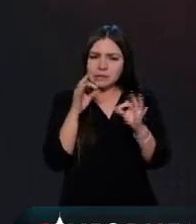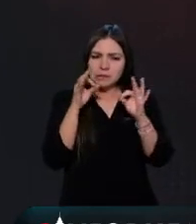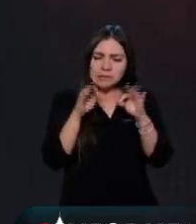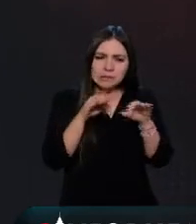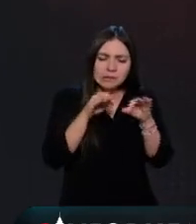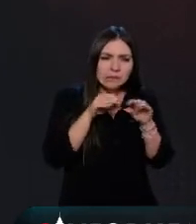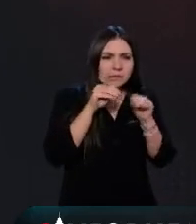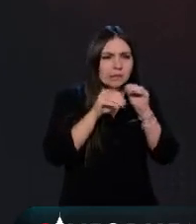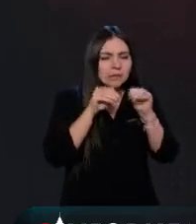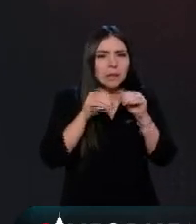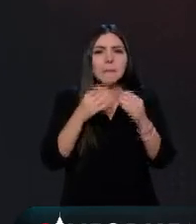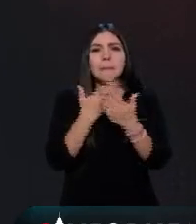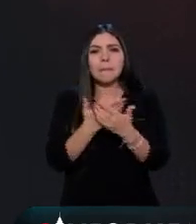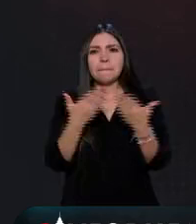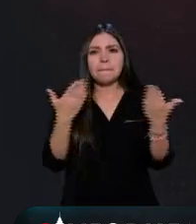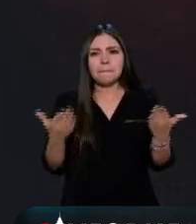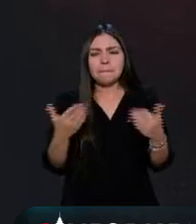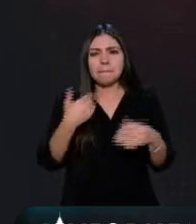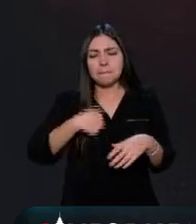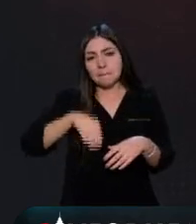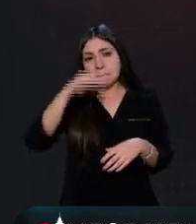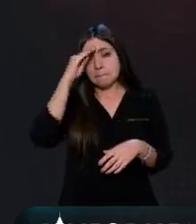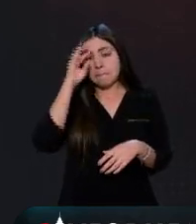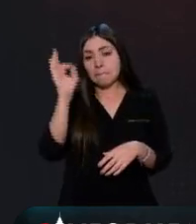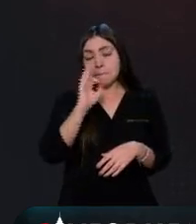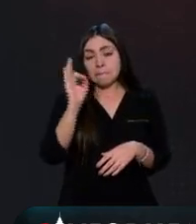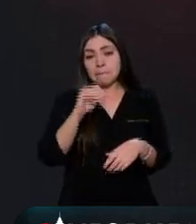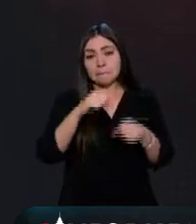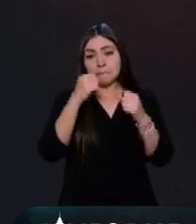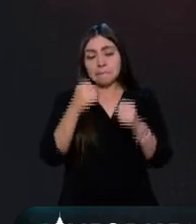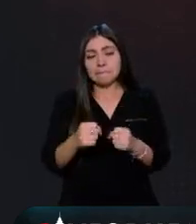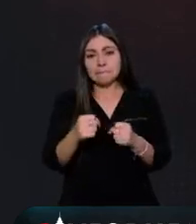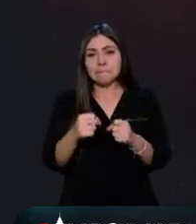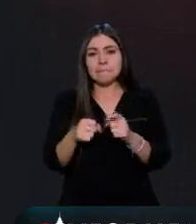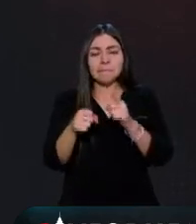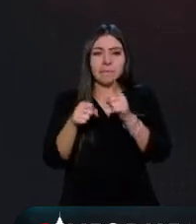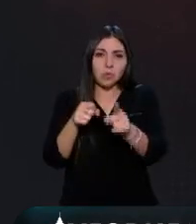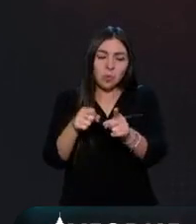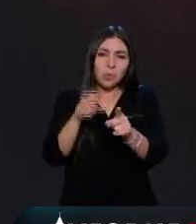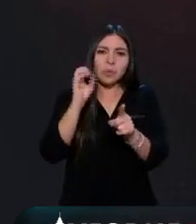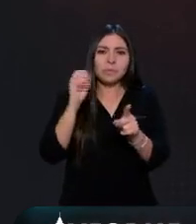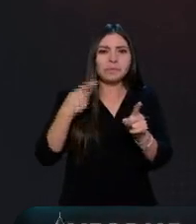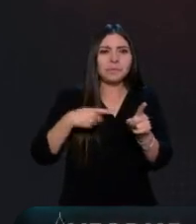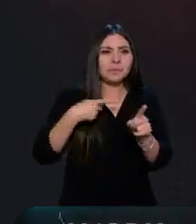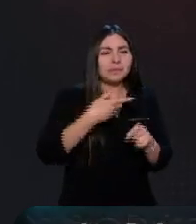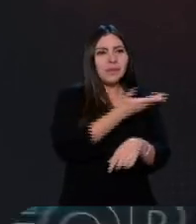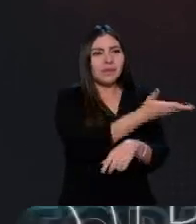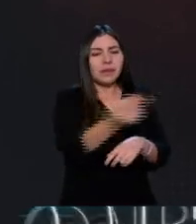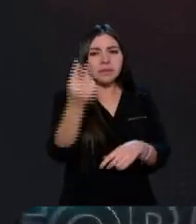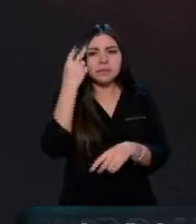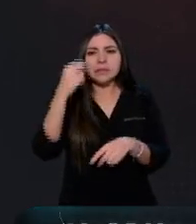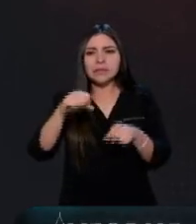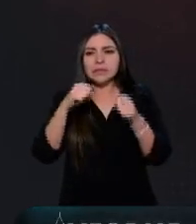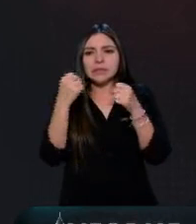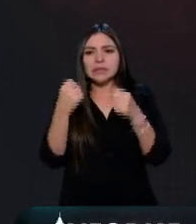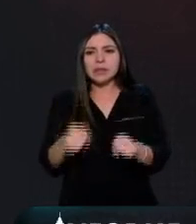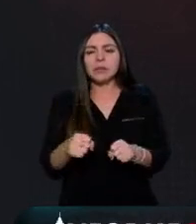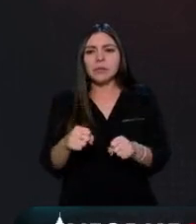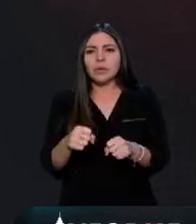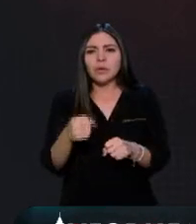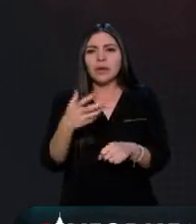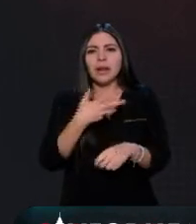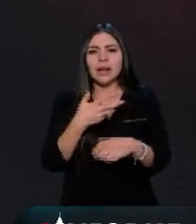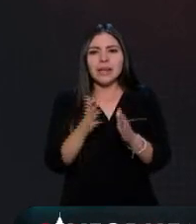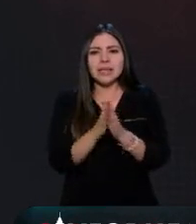esta hipótesis es que seguramente a ti y a mucha gente de nuestra audiencia les llegó por WhatsApp por lo menos 2 versiones